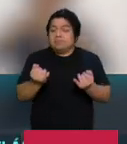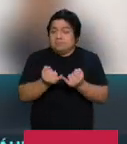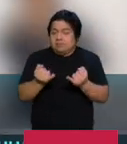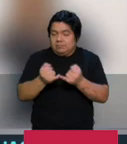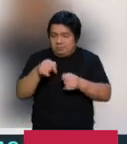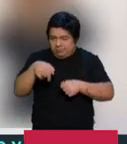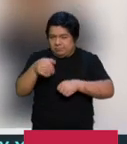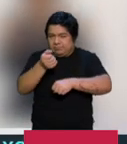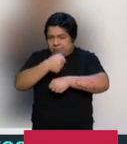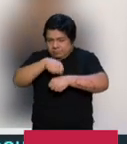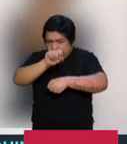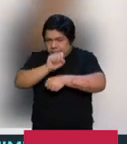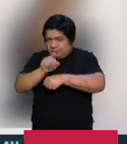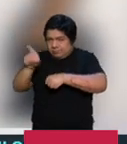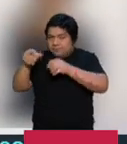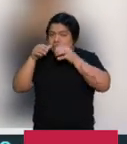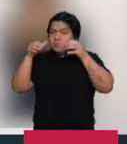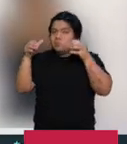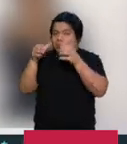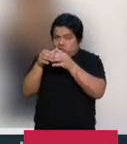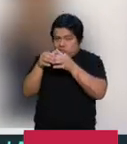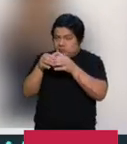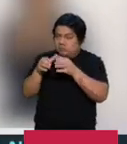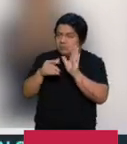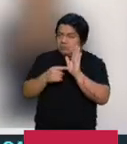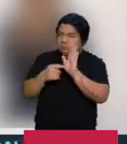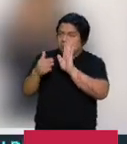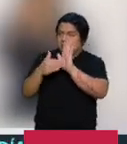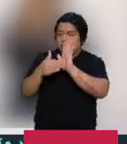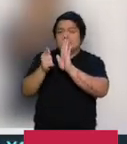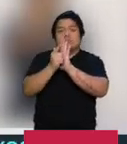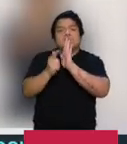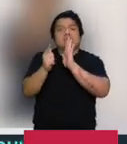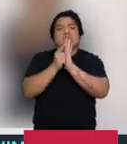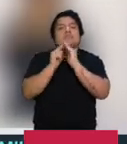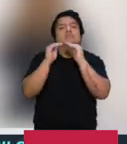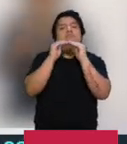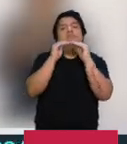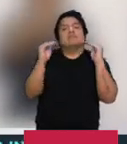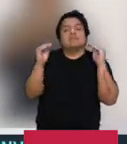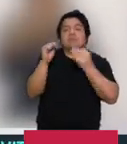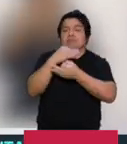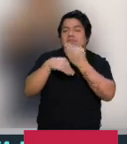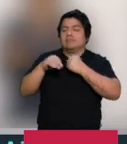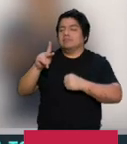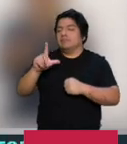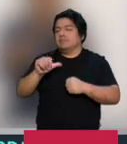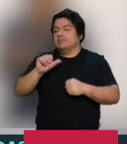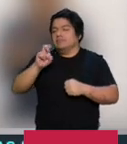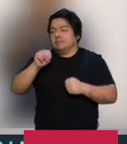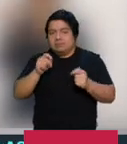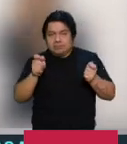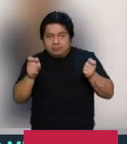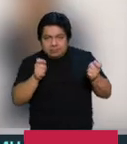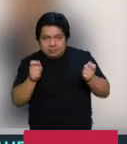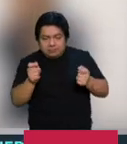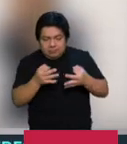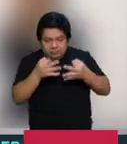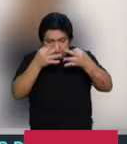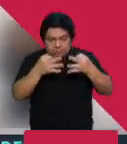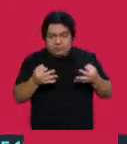esta semana presentará ante el Congreso de la Unión una ley para armonizar todo el plan y el Consejo de Planeación que lo